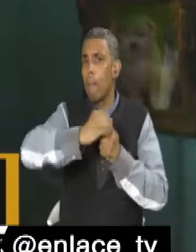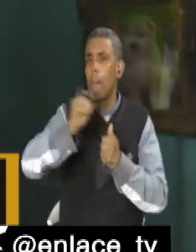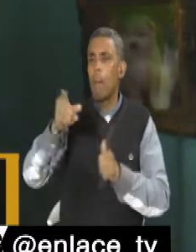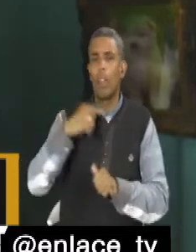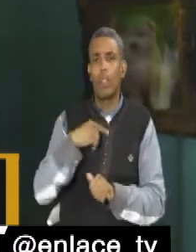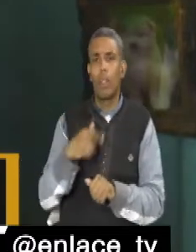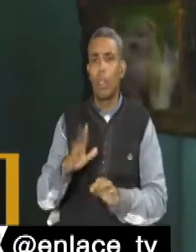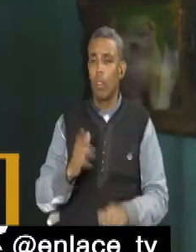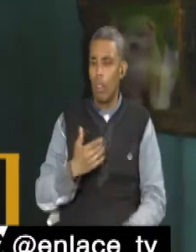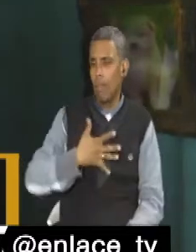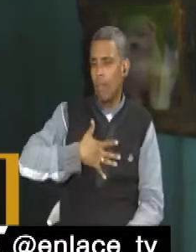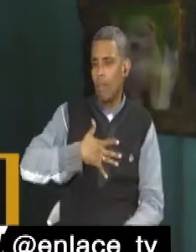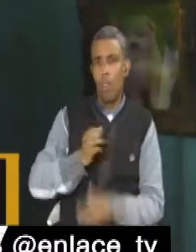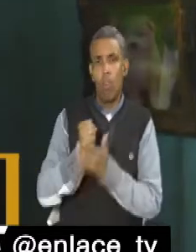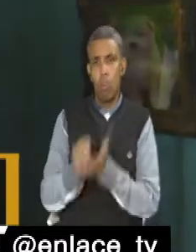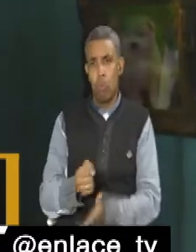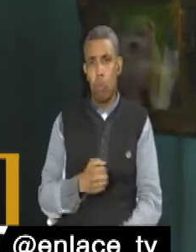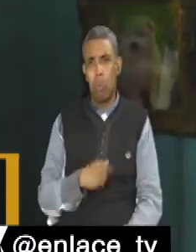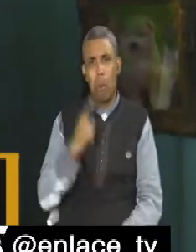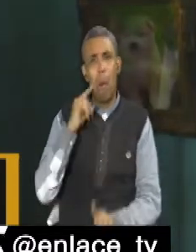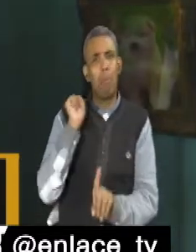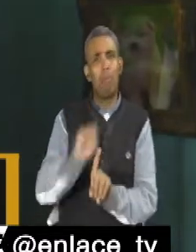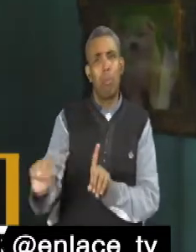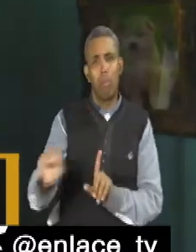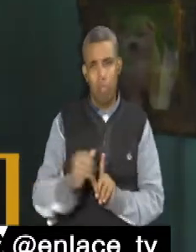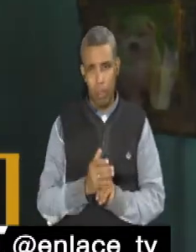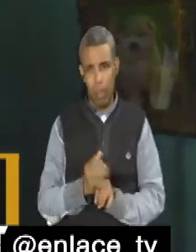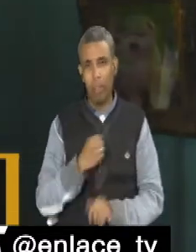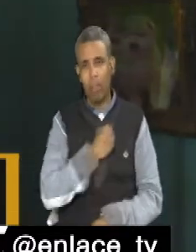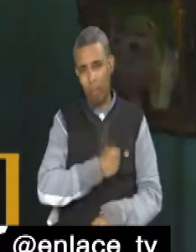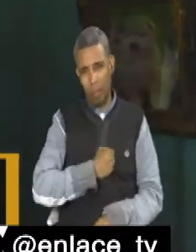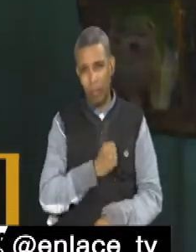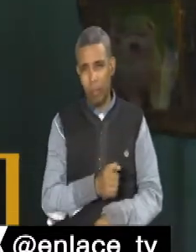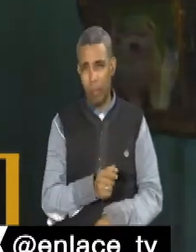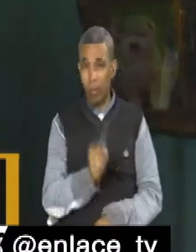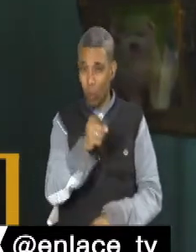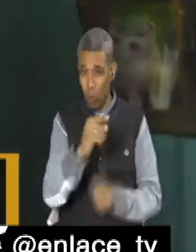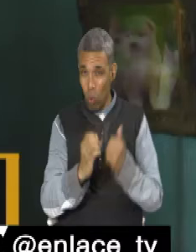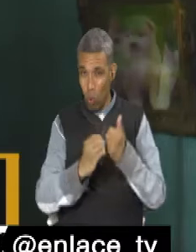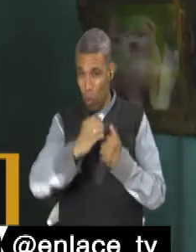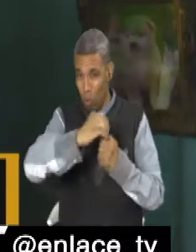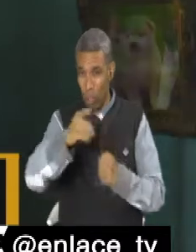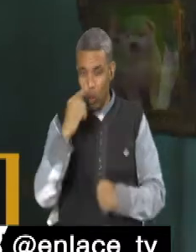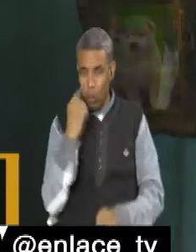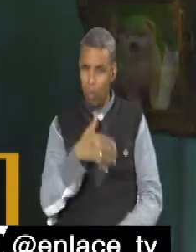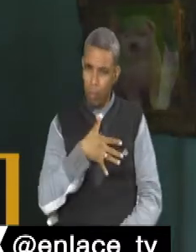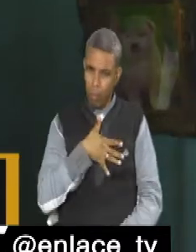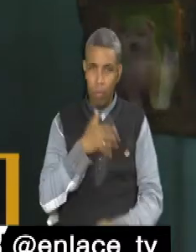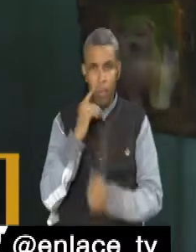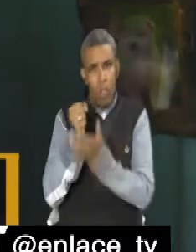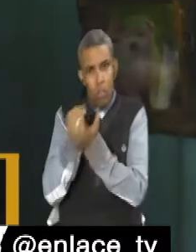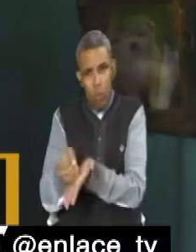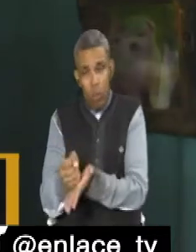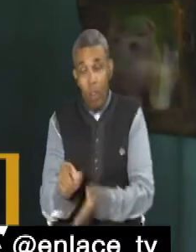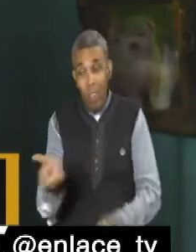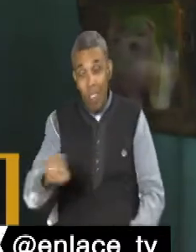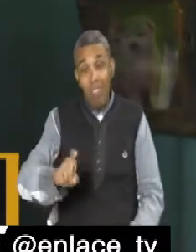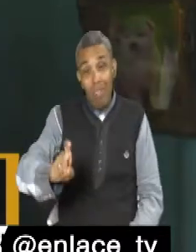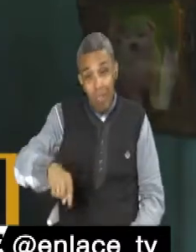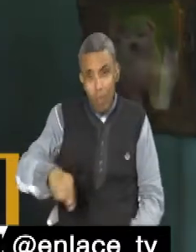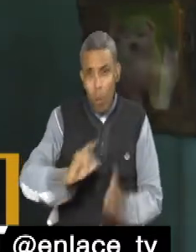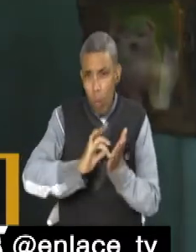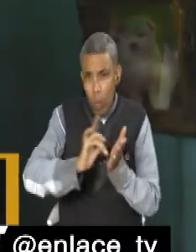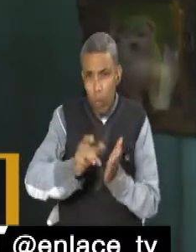nada. Entonces yo espero que se ponga las manos en el corazón con ese señor que en realidad necesita esa